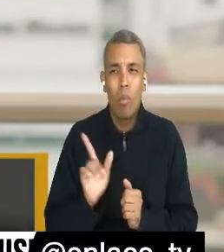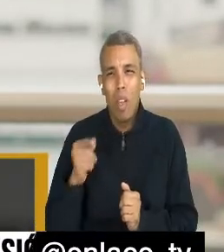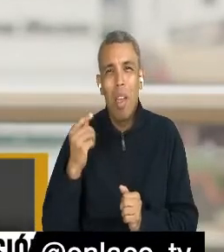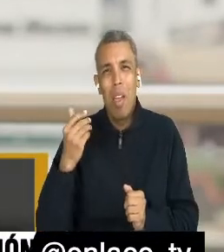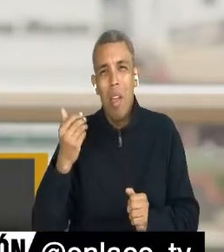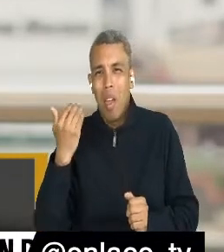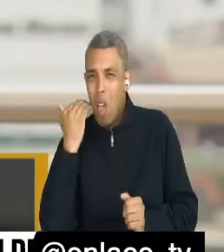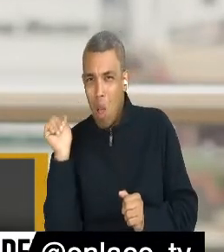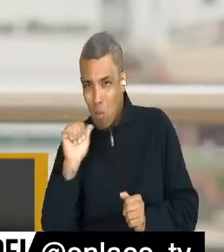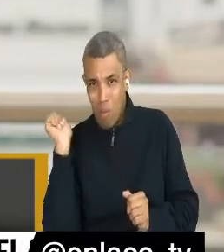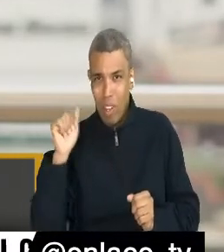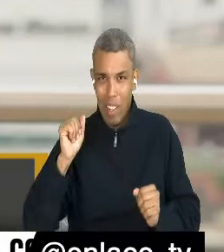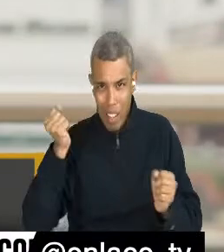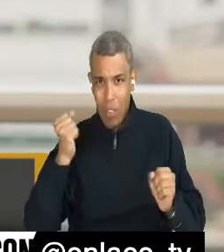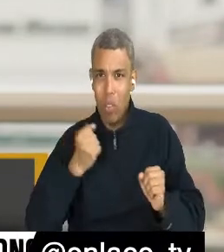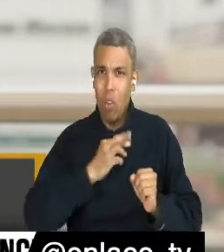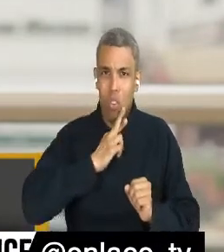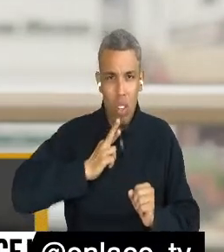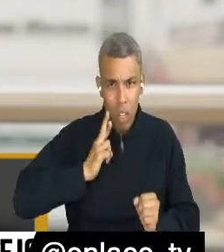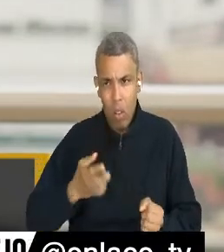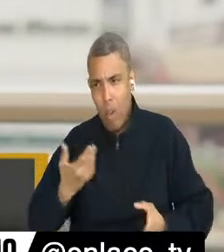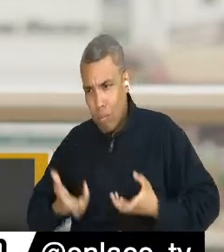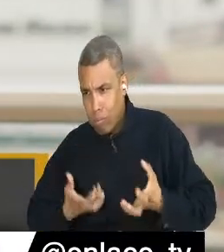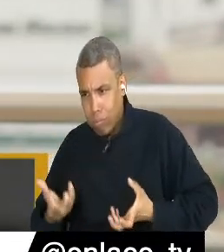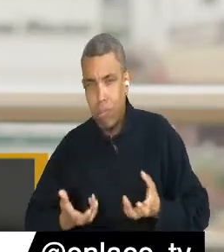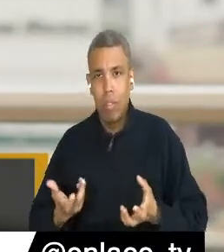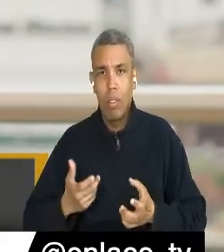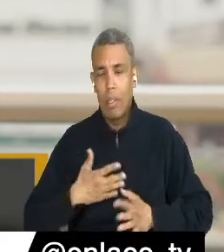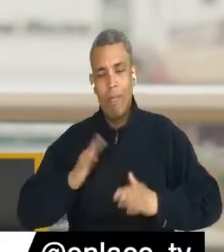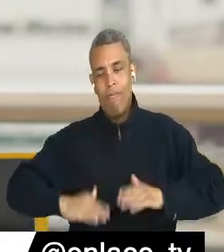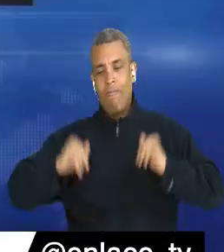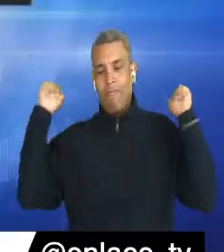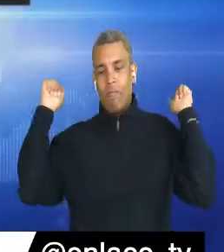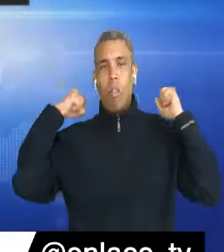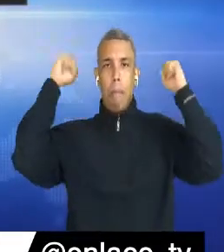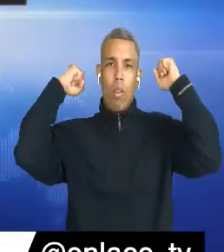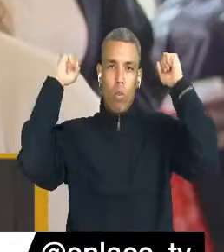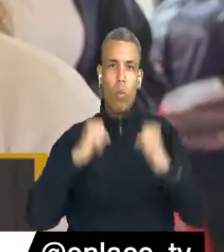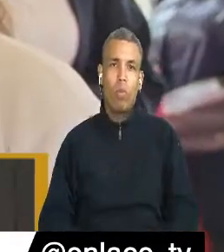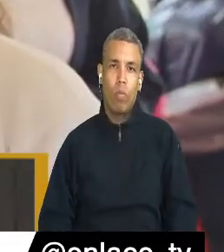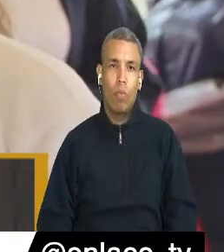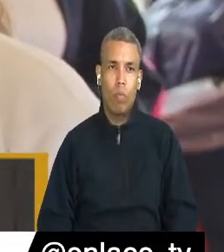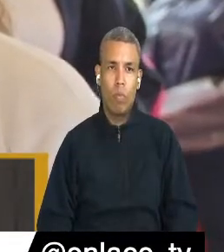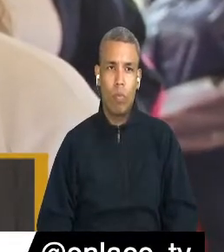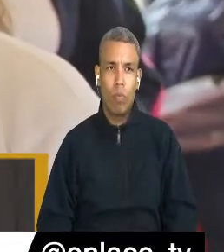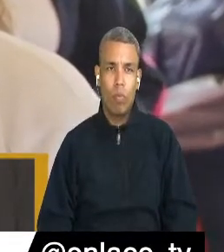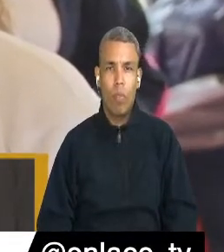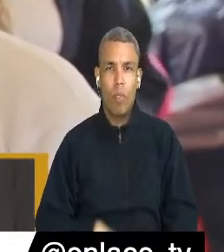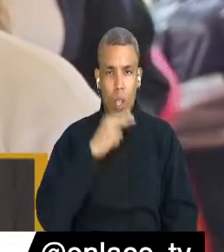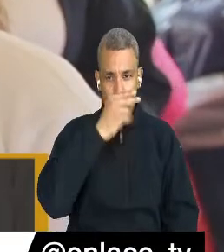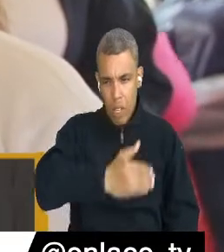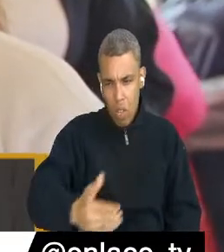400 jardines infantiles que están en cabeza de estas madres comunitarias. ¿Qué niños más o menos tienen